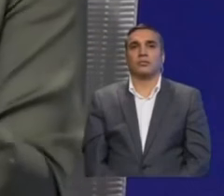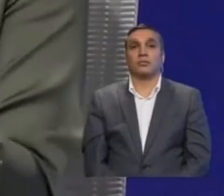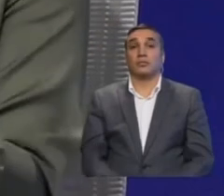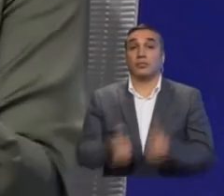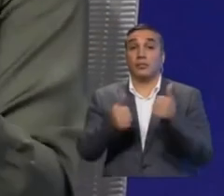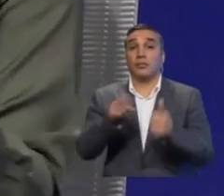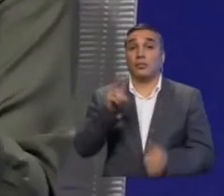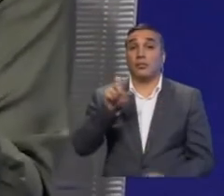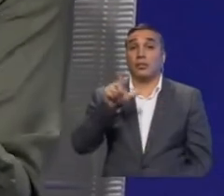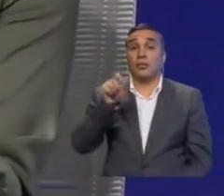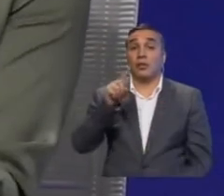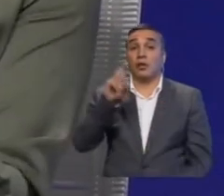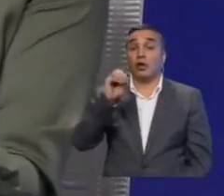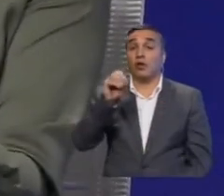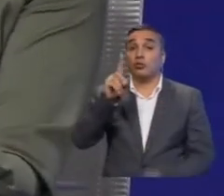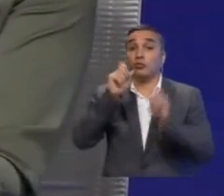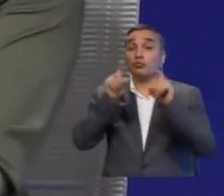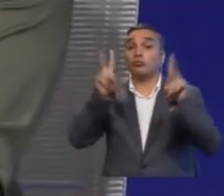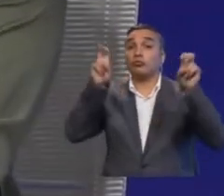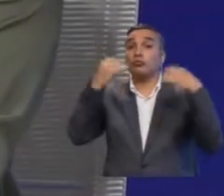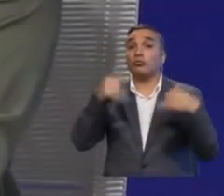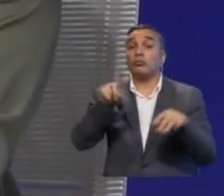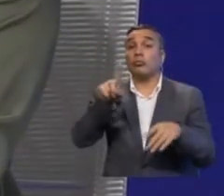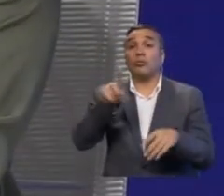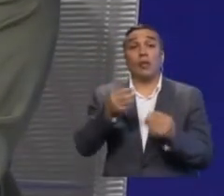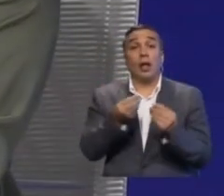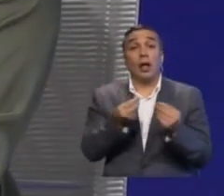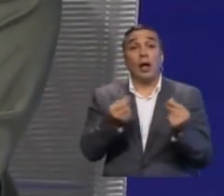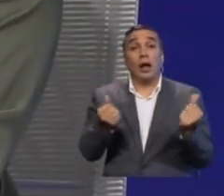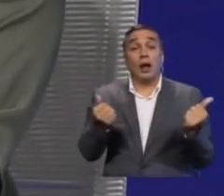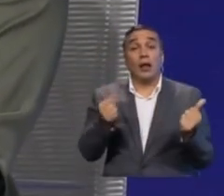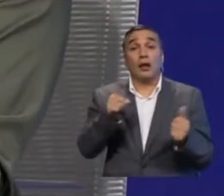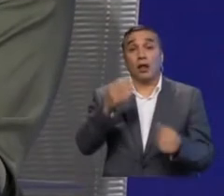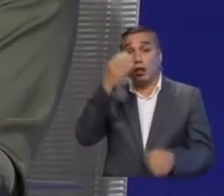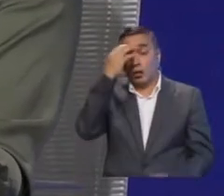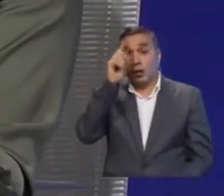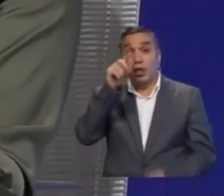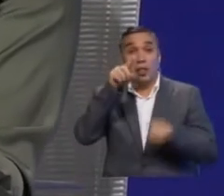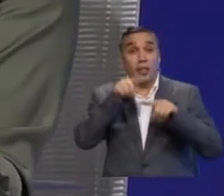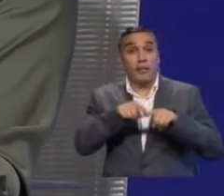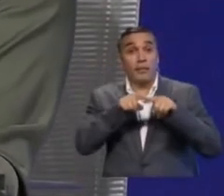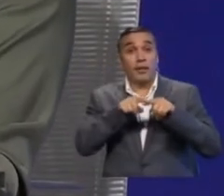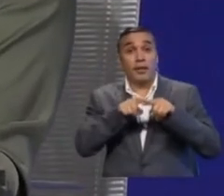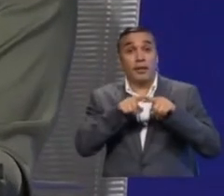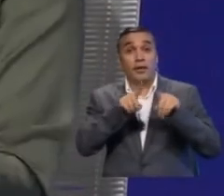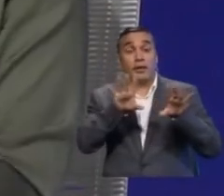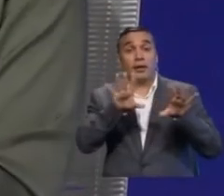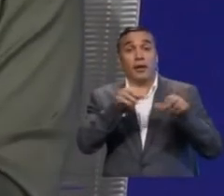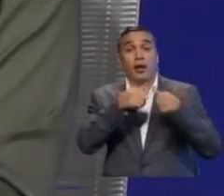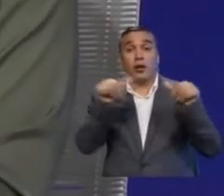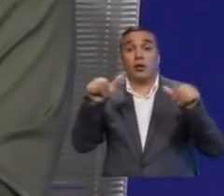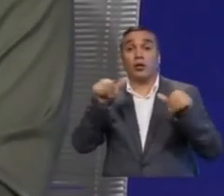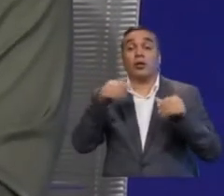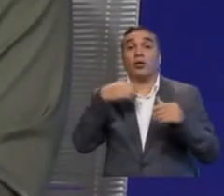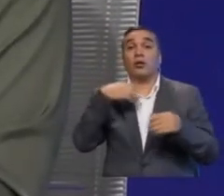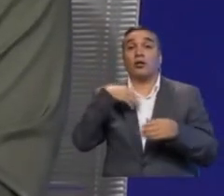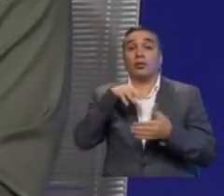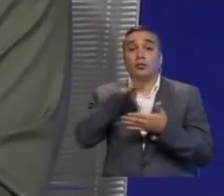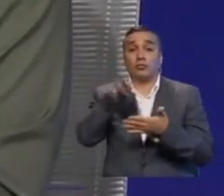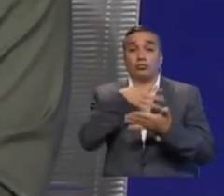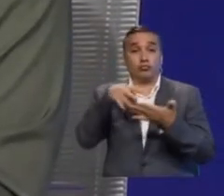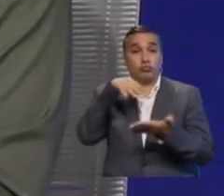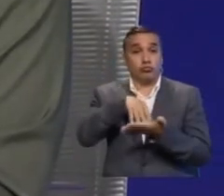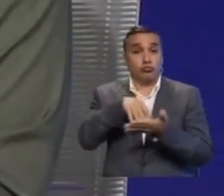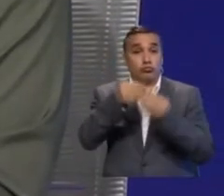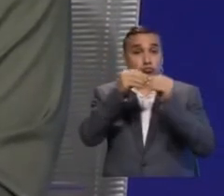Candidato Velasco, su pregunta con respecto a esto es si la calidad de la educación depende en buena parte de la autonomía pedagógica y curricular, así